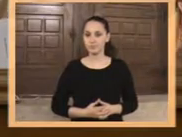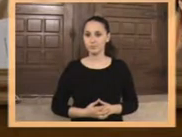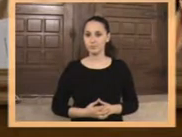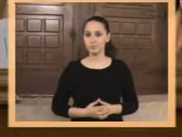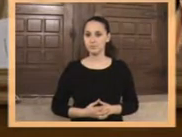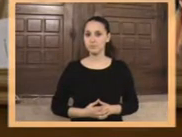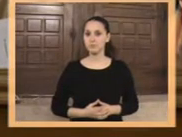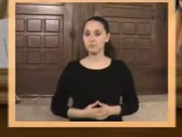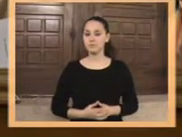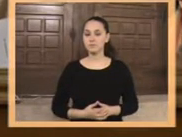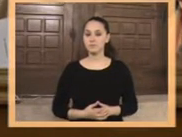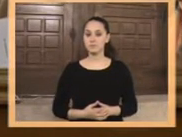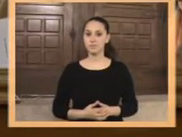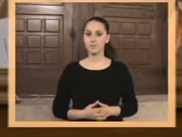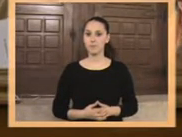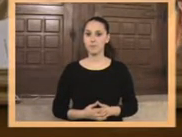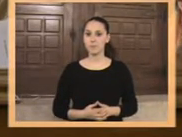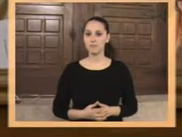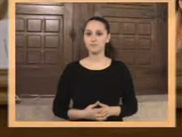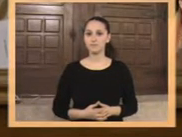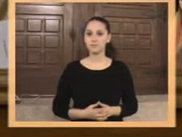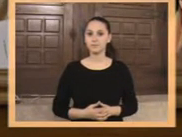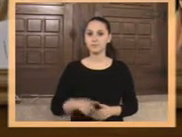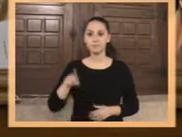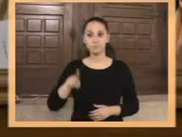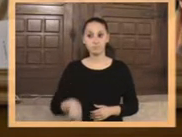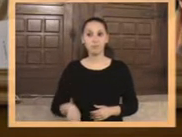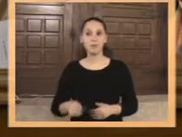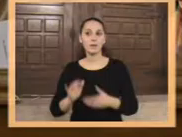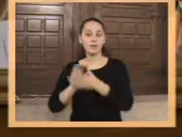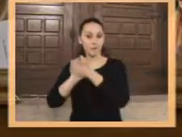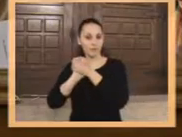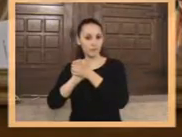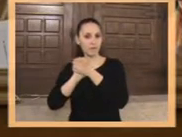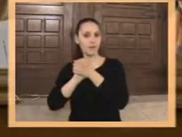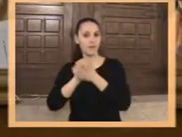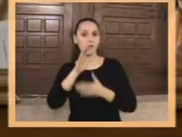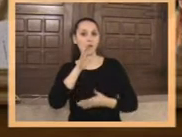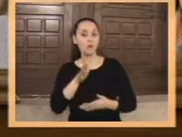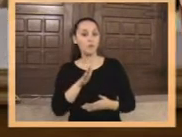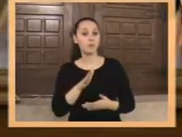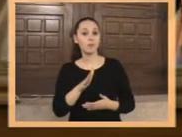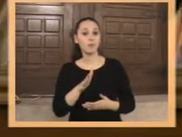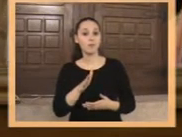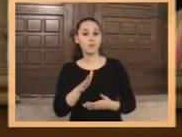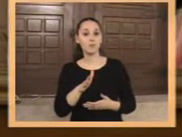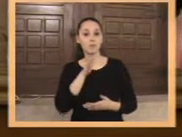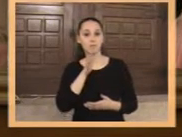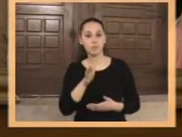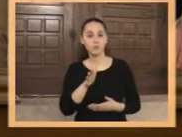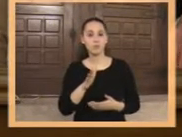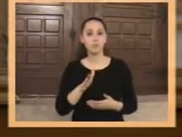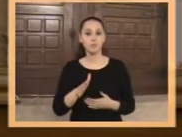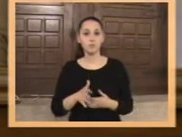que se hiciera. También nos felicitamos precisamente porque servirá, entre otras cosas, para